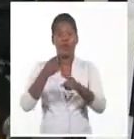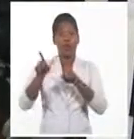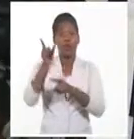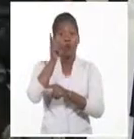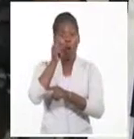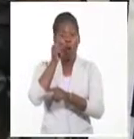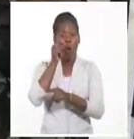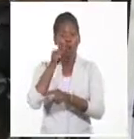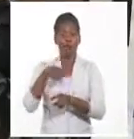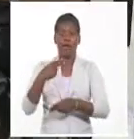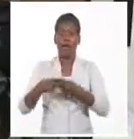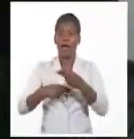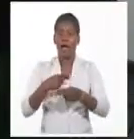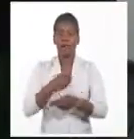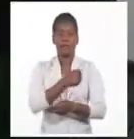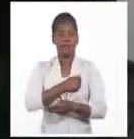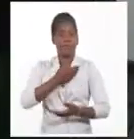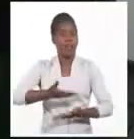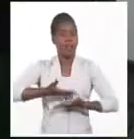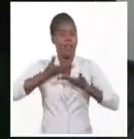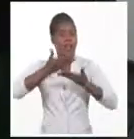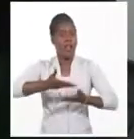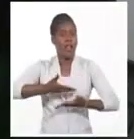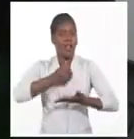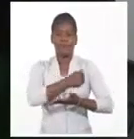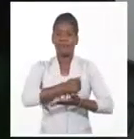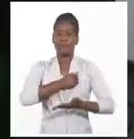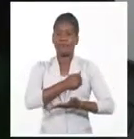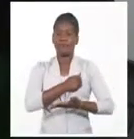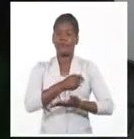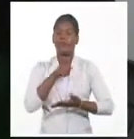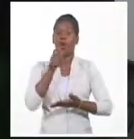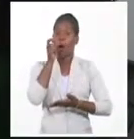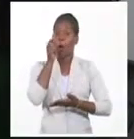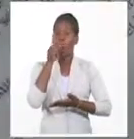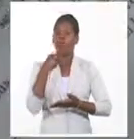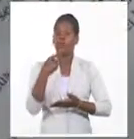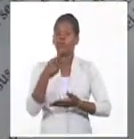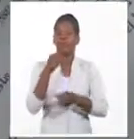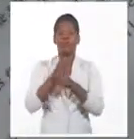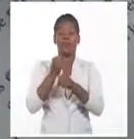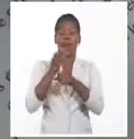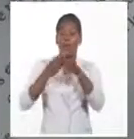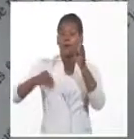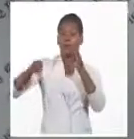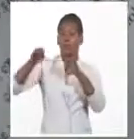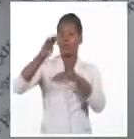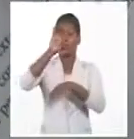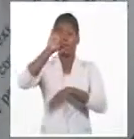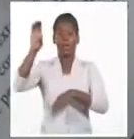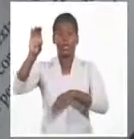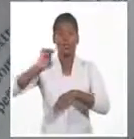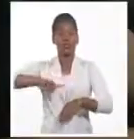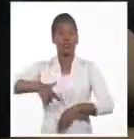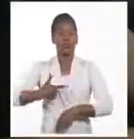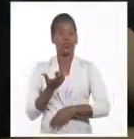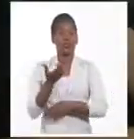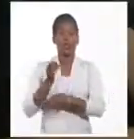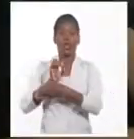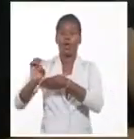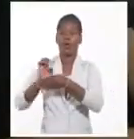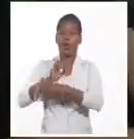Posee el Premio de Artes Literarias del Ministerio de Cultura de Ecuador. De él se ha dicho que es una de las